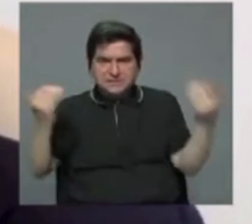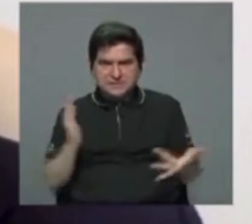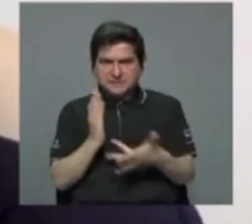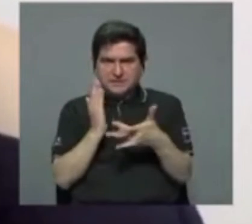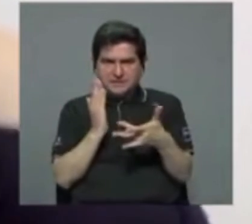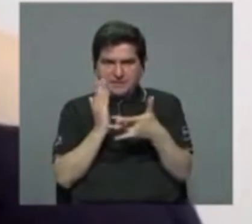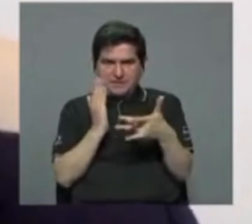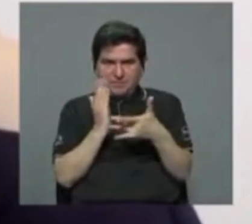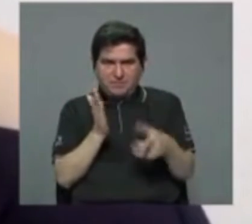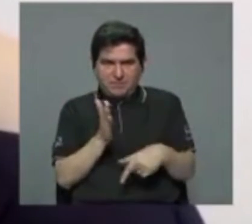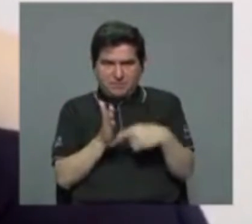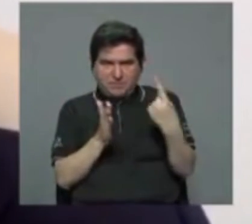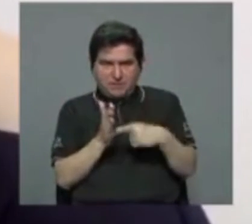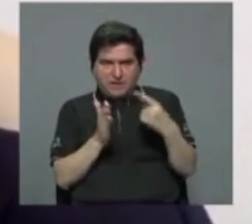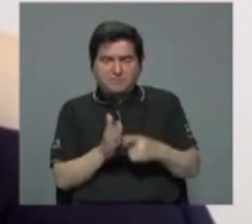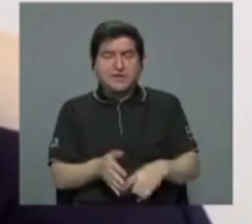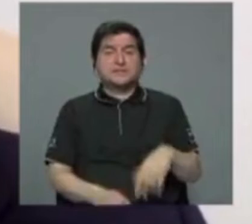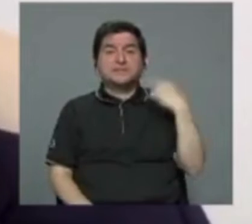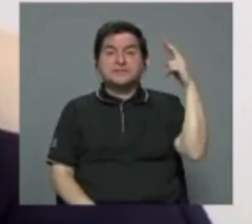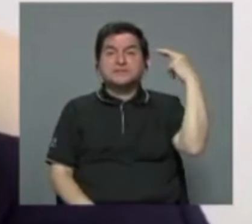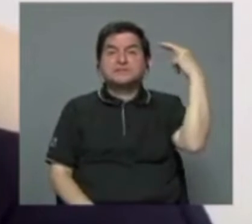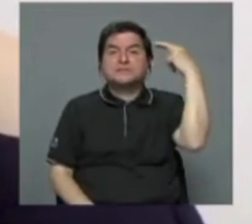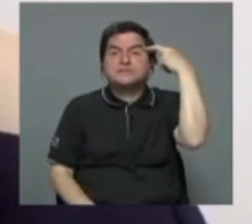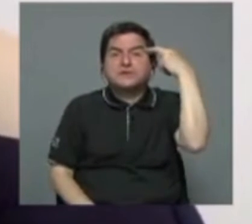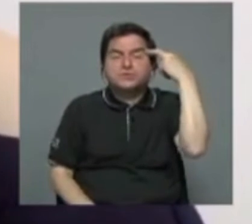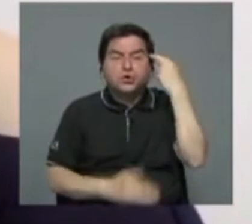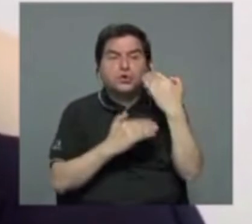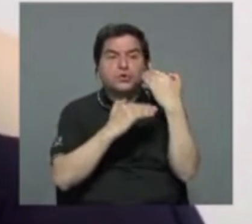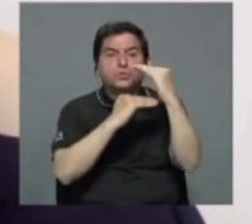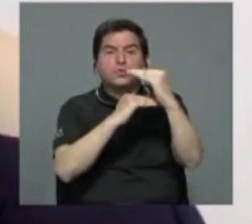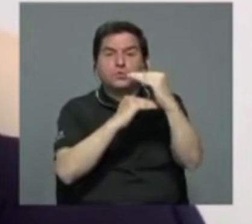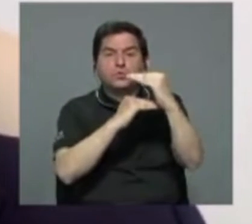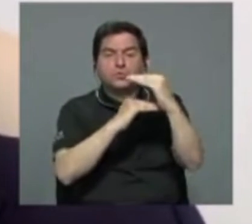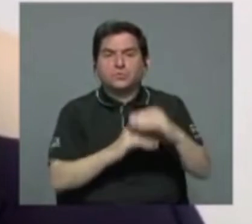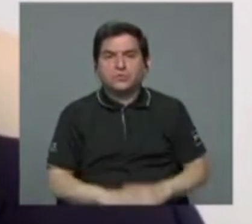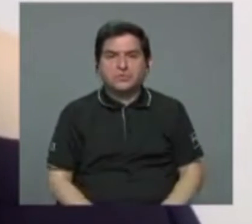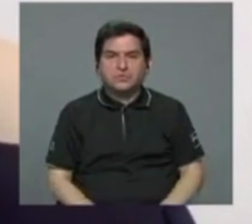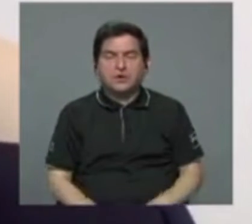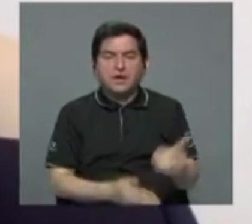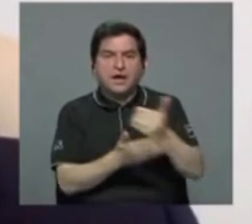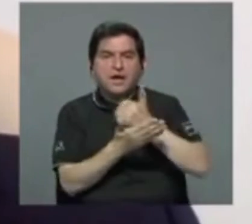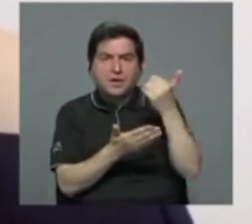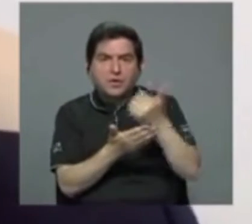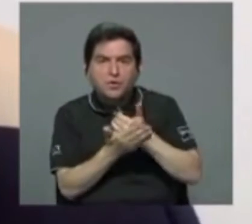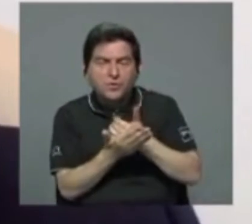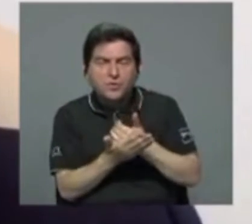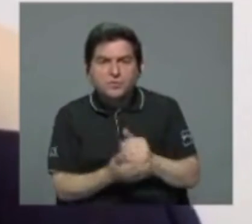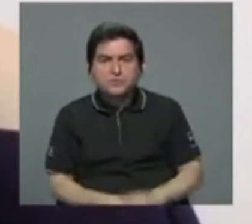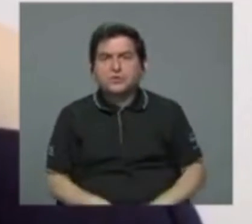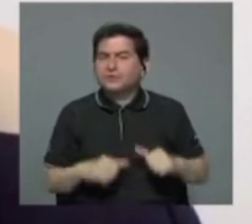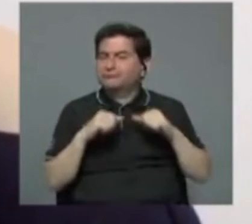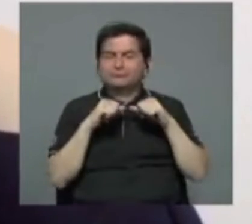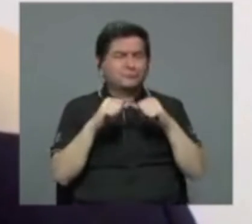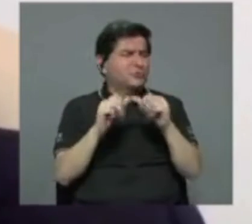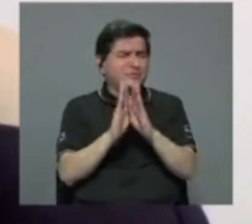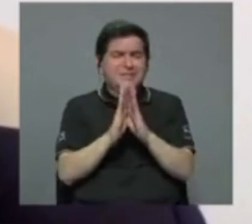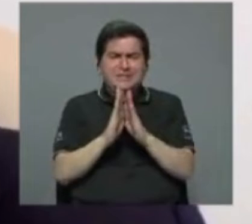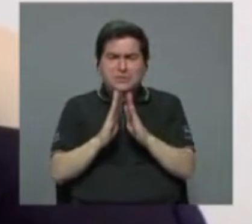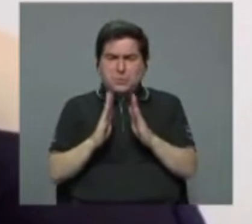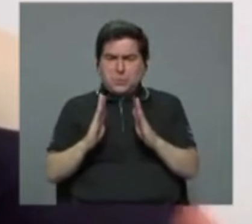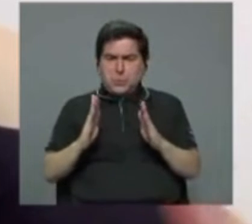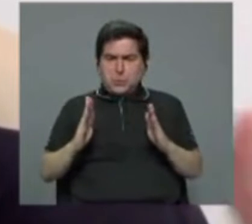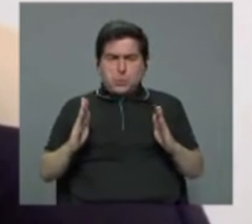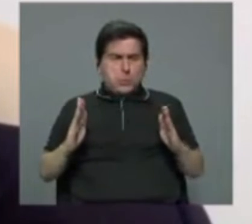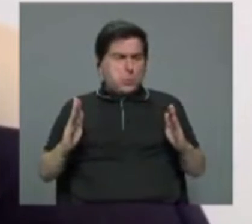tecnológica, muchas veces generada por limitación en los recursos, no se siga ensanchando, sino